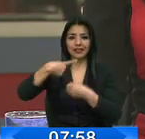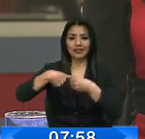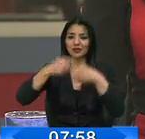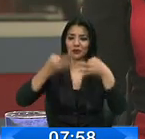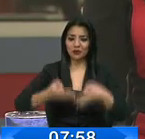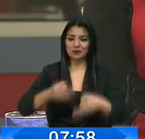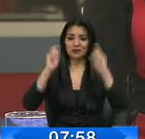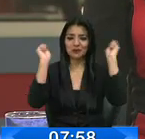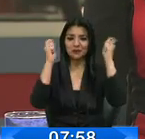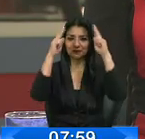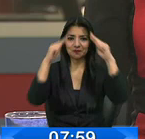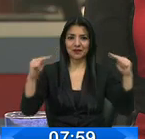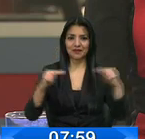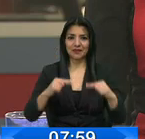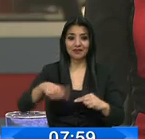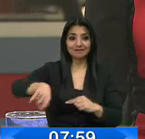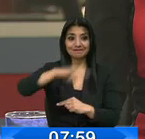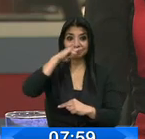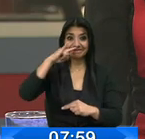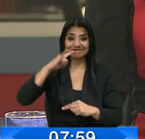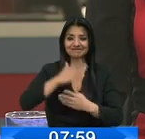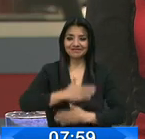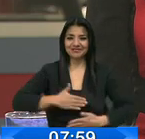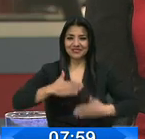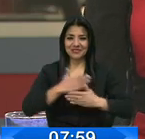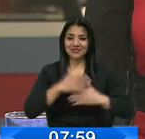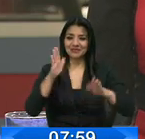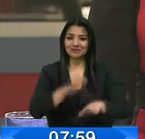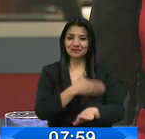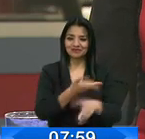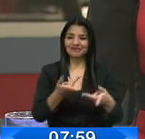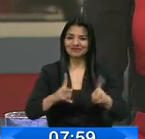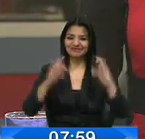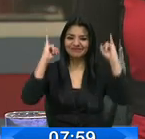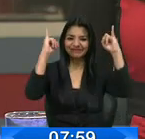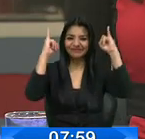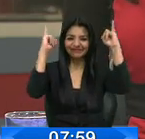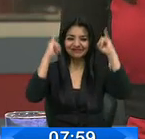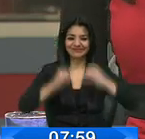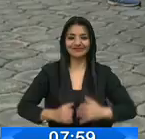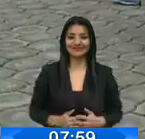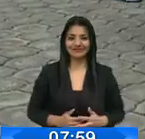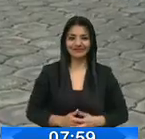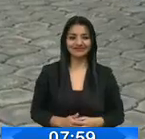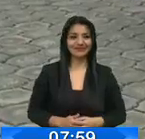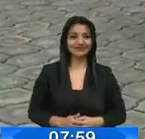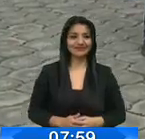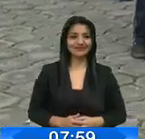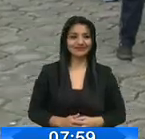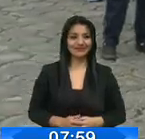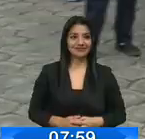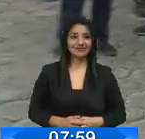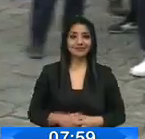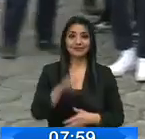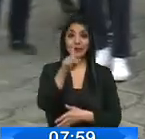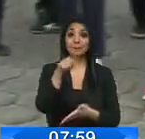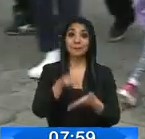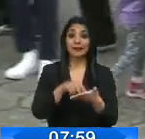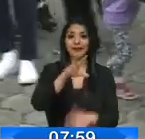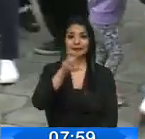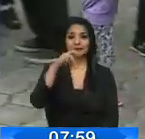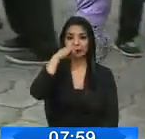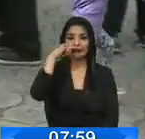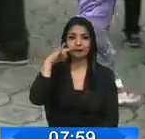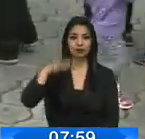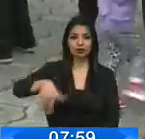Navidad. Los pequeños disfrutaron de una mañana llena de música y también de diversión. fueron 1.300 niños de cerca